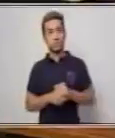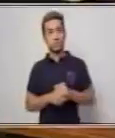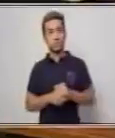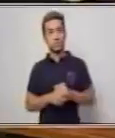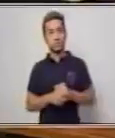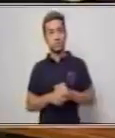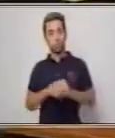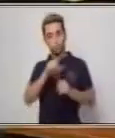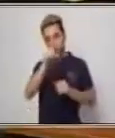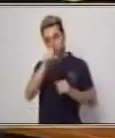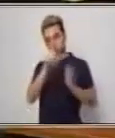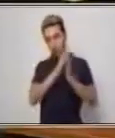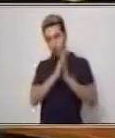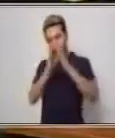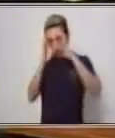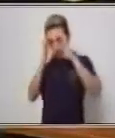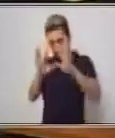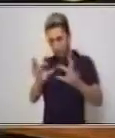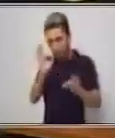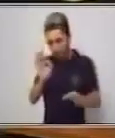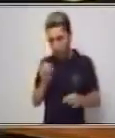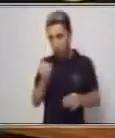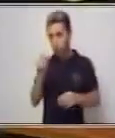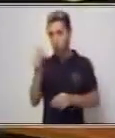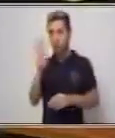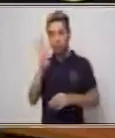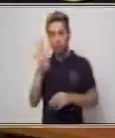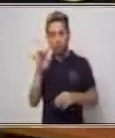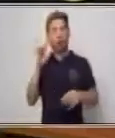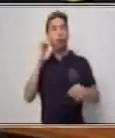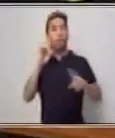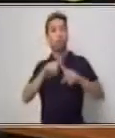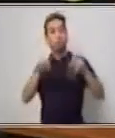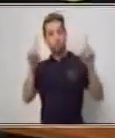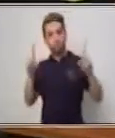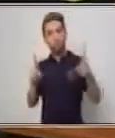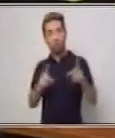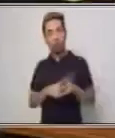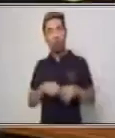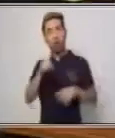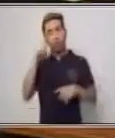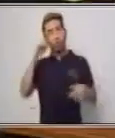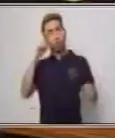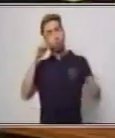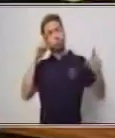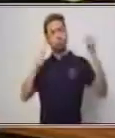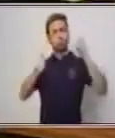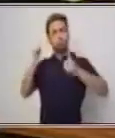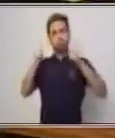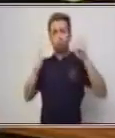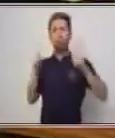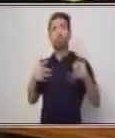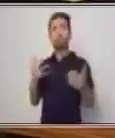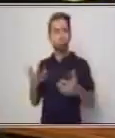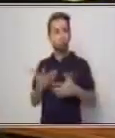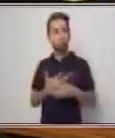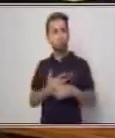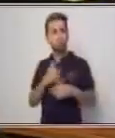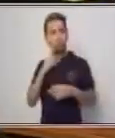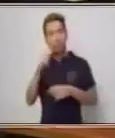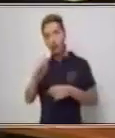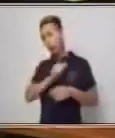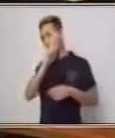me prestes mucha atención, porque aquí va a surgir algo diferente. Yo sé que la pregunta ya te la hiciste, seguramente porque aquí está de otro color.